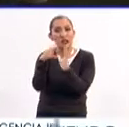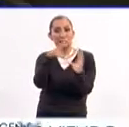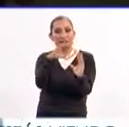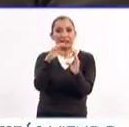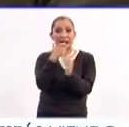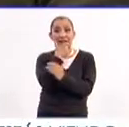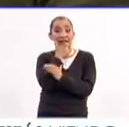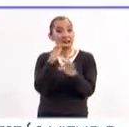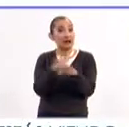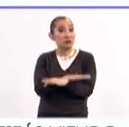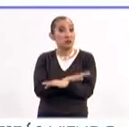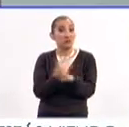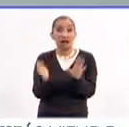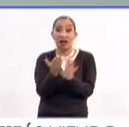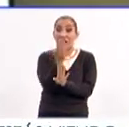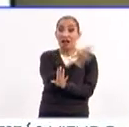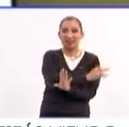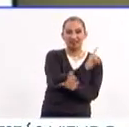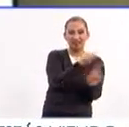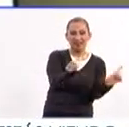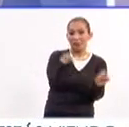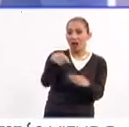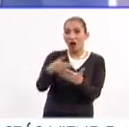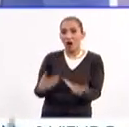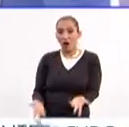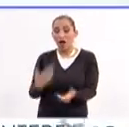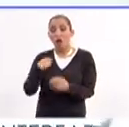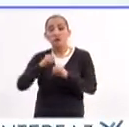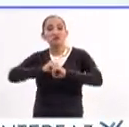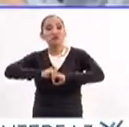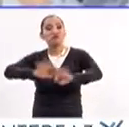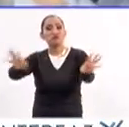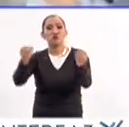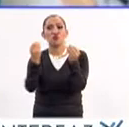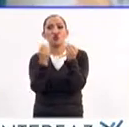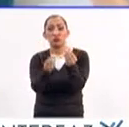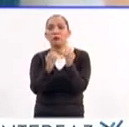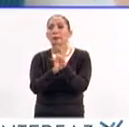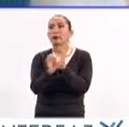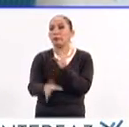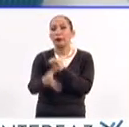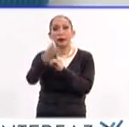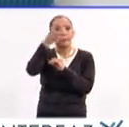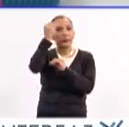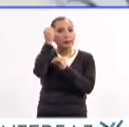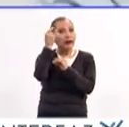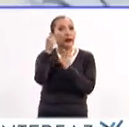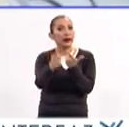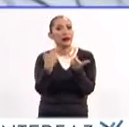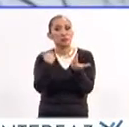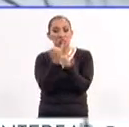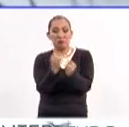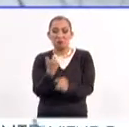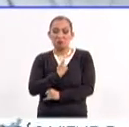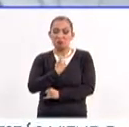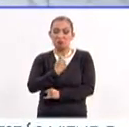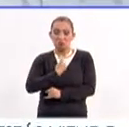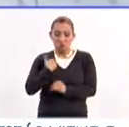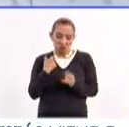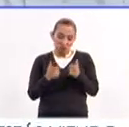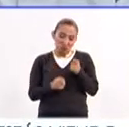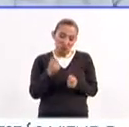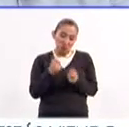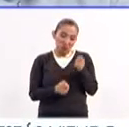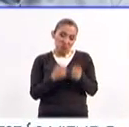idioma inglés ha cambiado muchísimo. Ahora tenemos medios que la distribuyen de manera masiva. Podemos aprender de manera independiente a través de